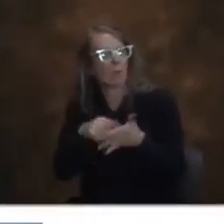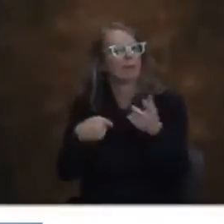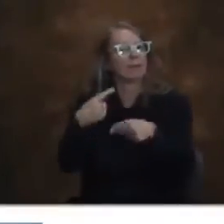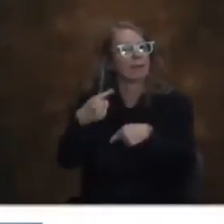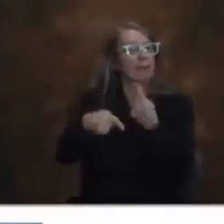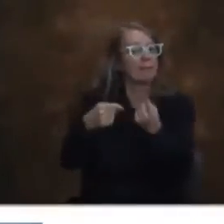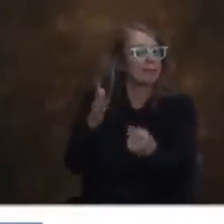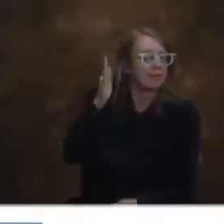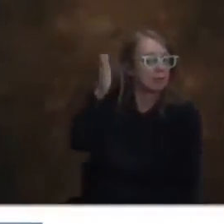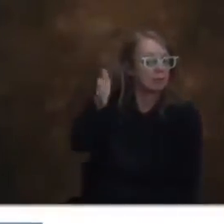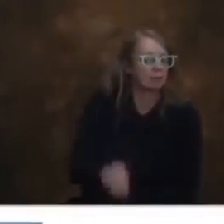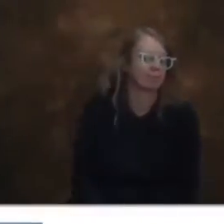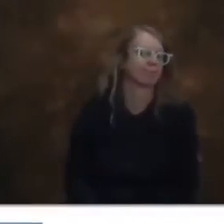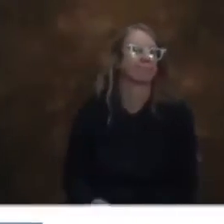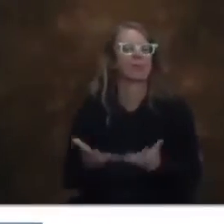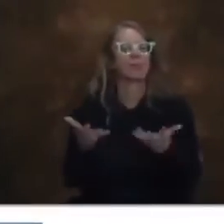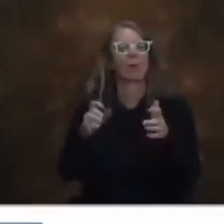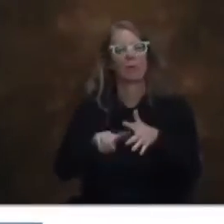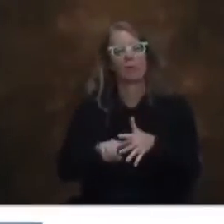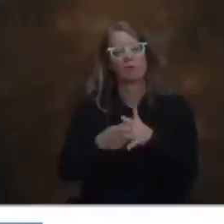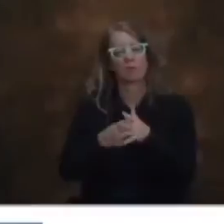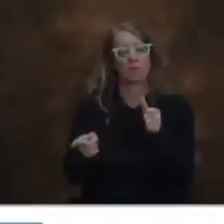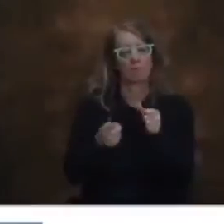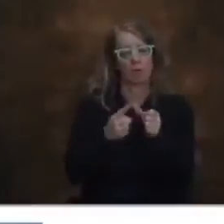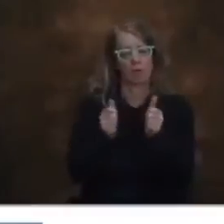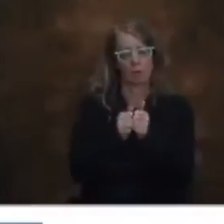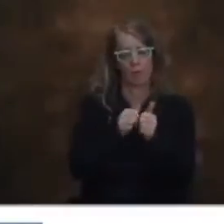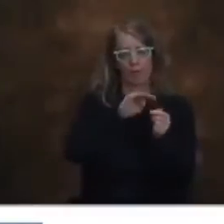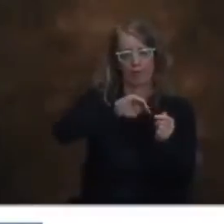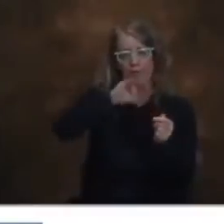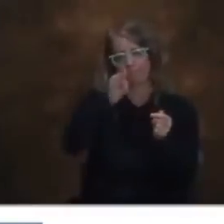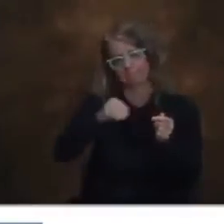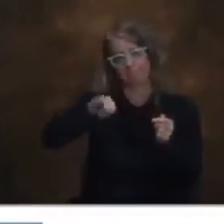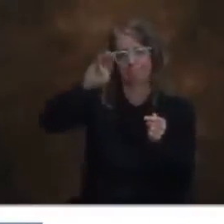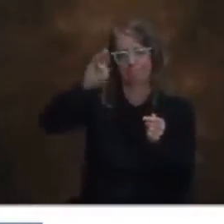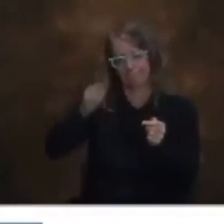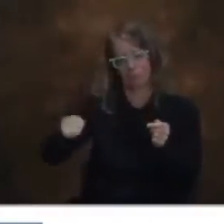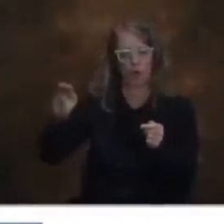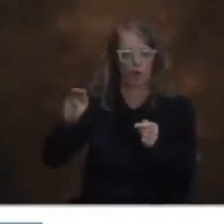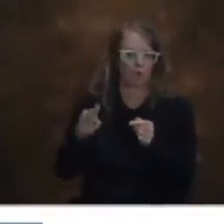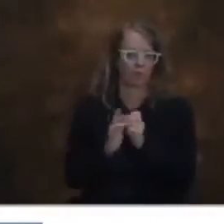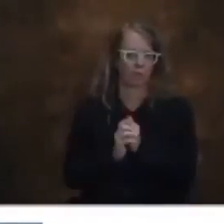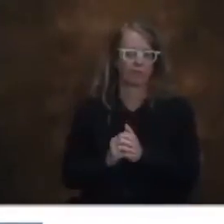y el progreso y lo que viene después quería comenzar con nuestra curva